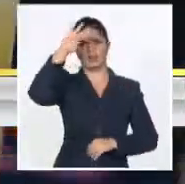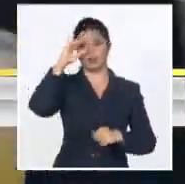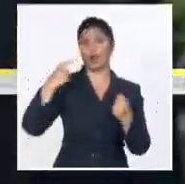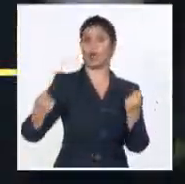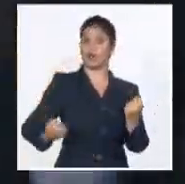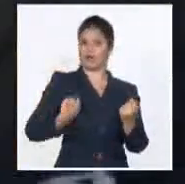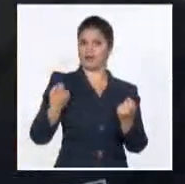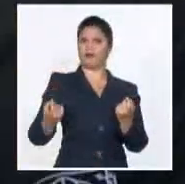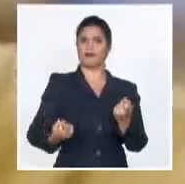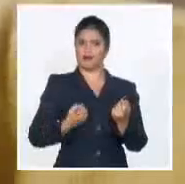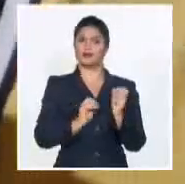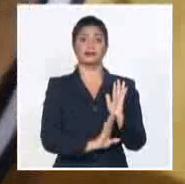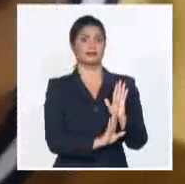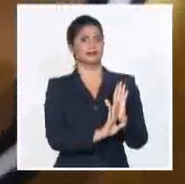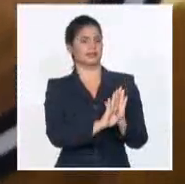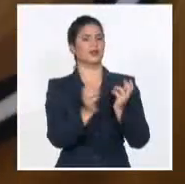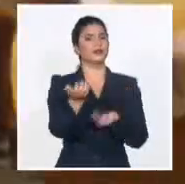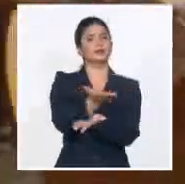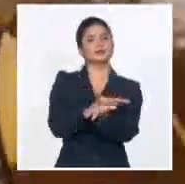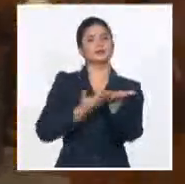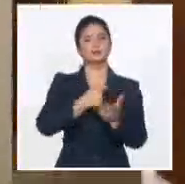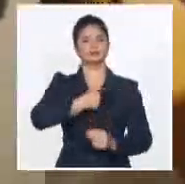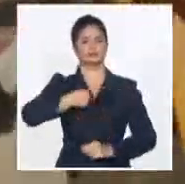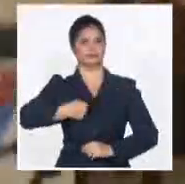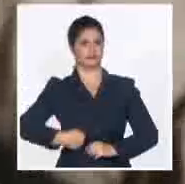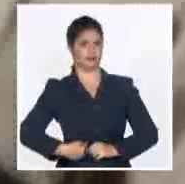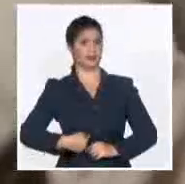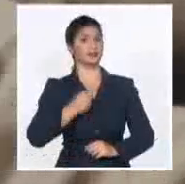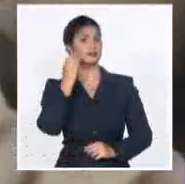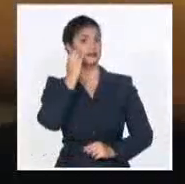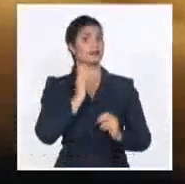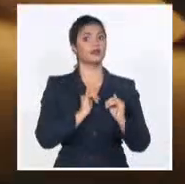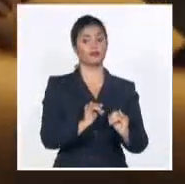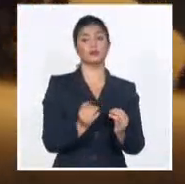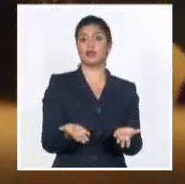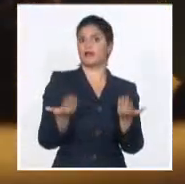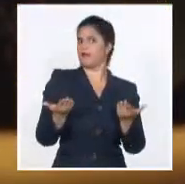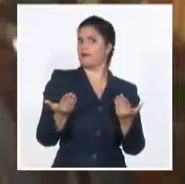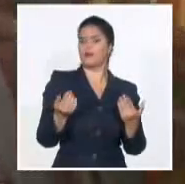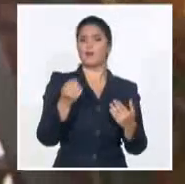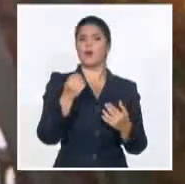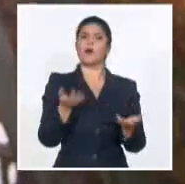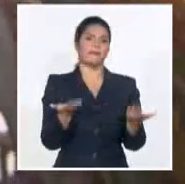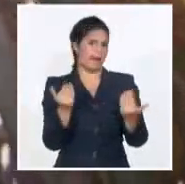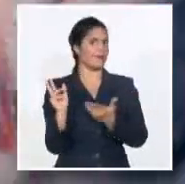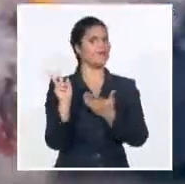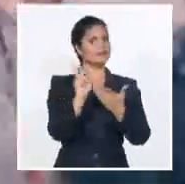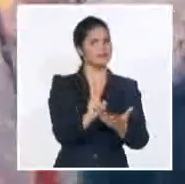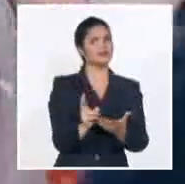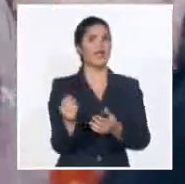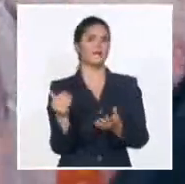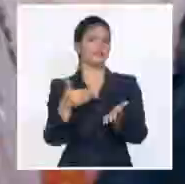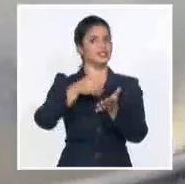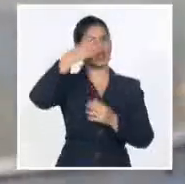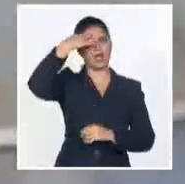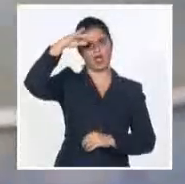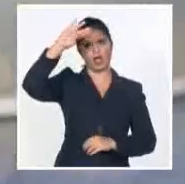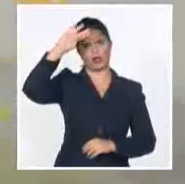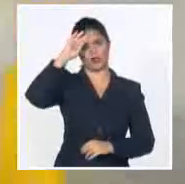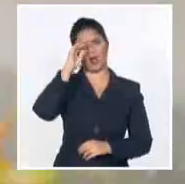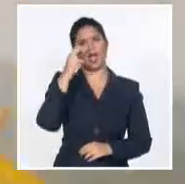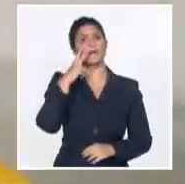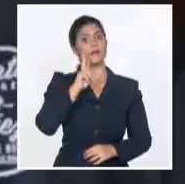durante el intercambio con turoperadores chinos el Primer Ministro los instó a Elevar la cantidad de visitas de turistas de esa nación a la mayor de las